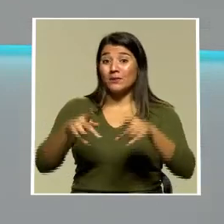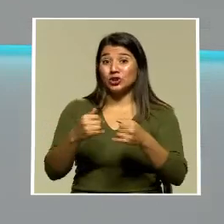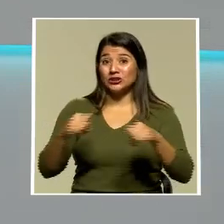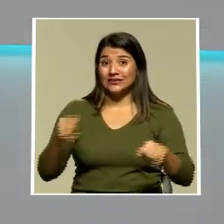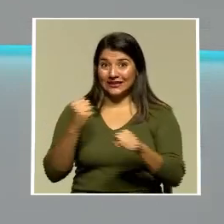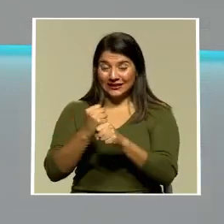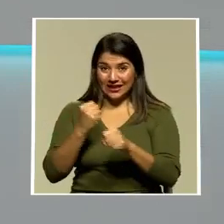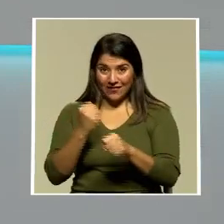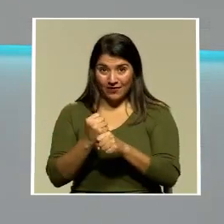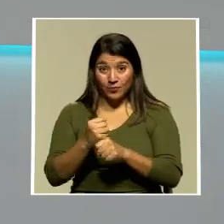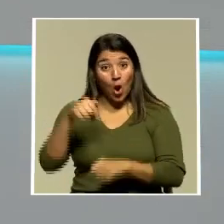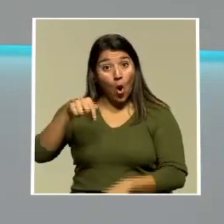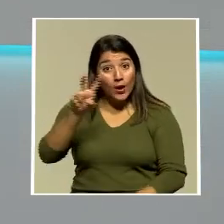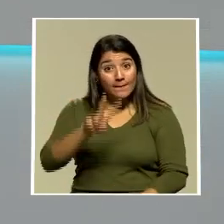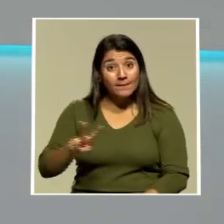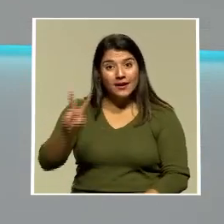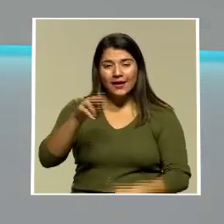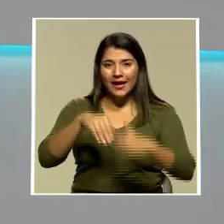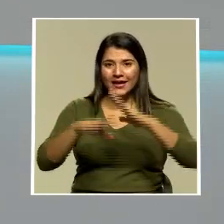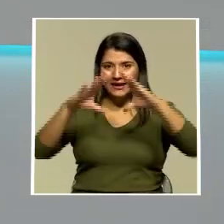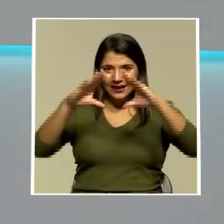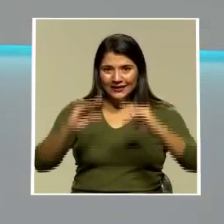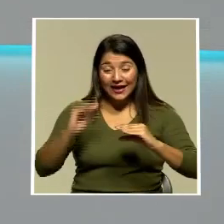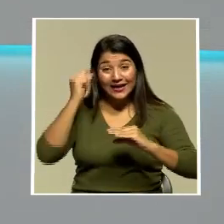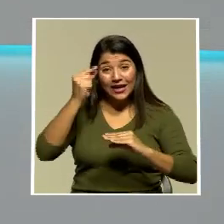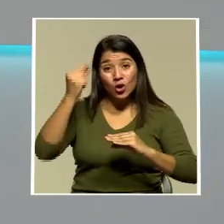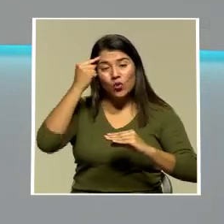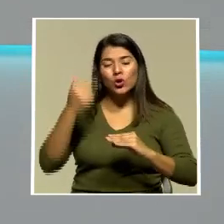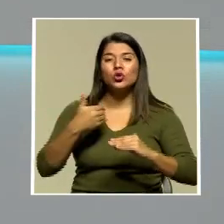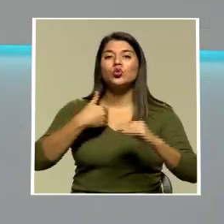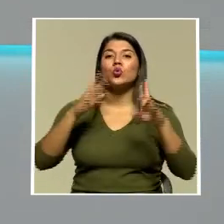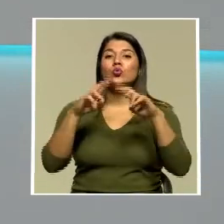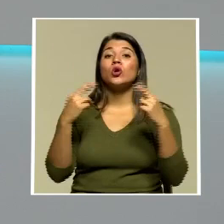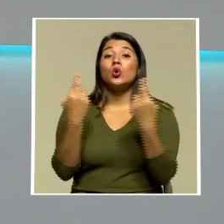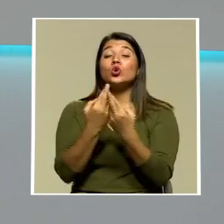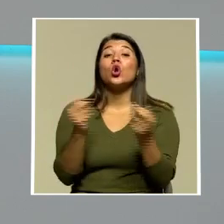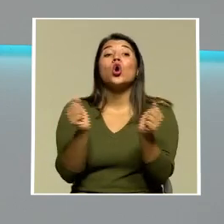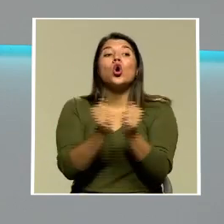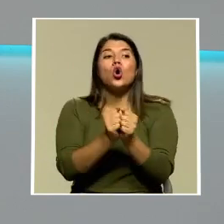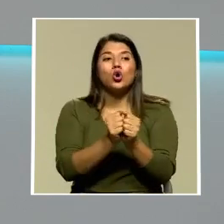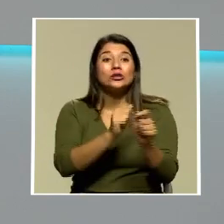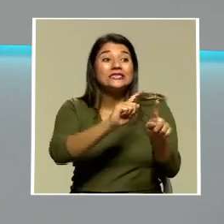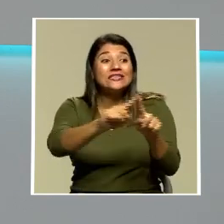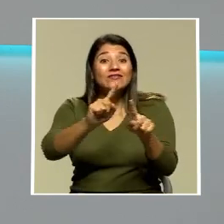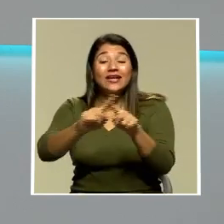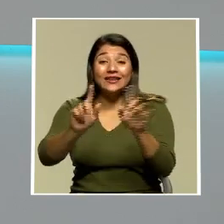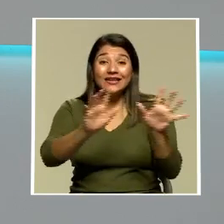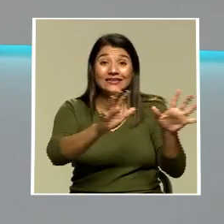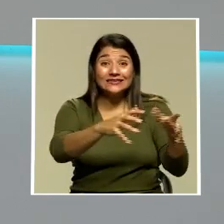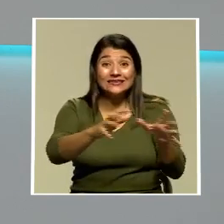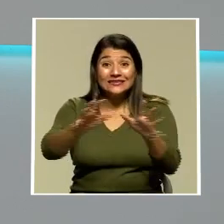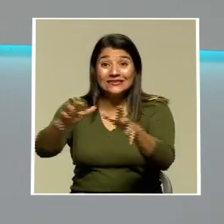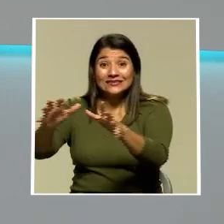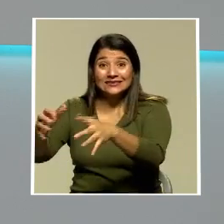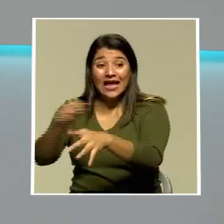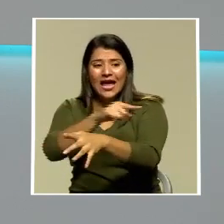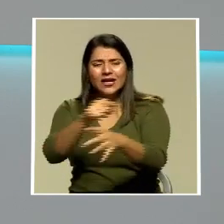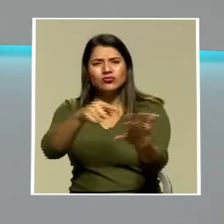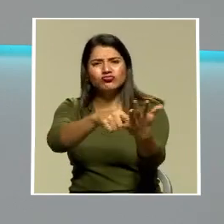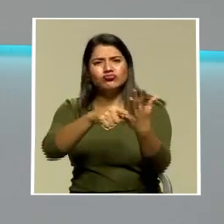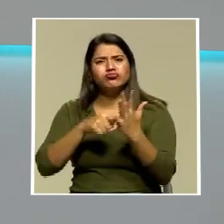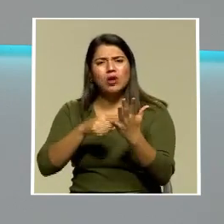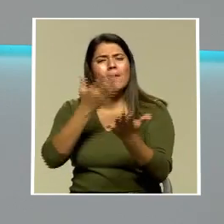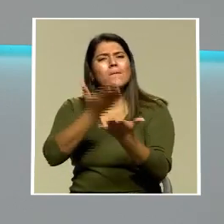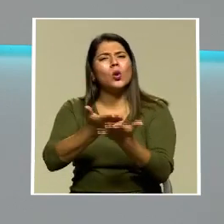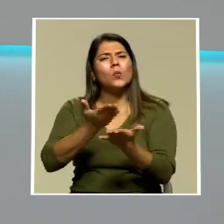Y este viernes, en horas de la tarde, el gobierno mantuvo una reunión con los diferentes sectores del país, quienes presentaron una serie de propuestas